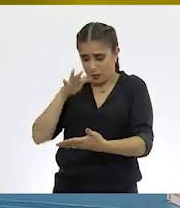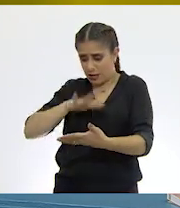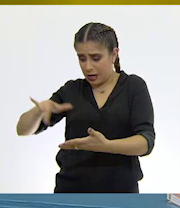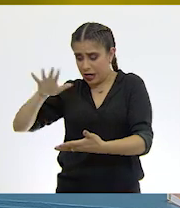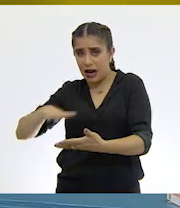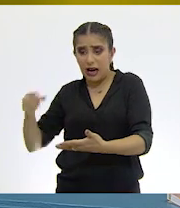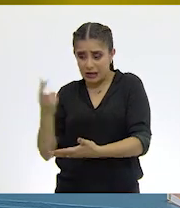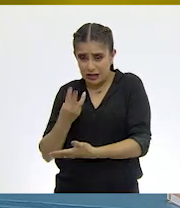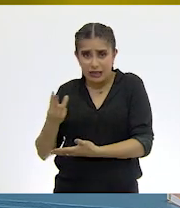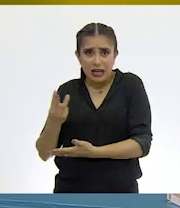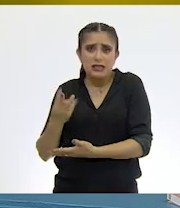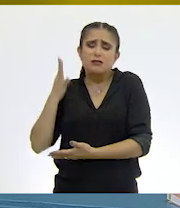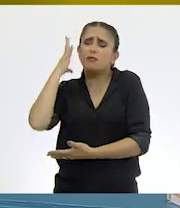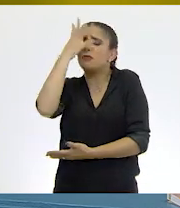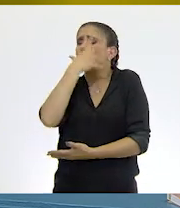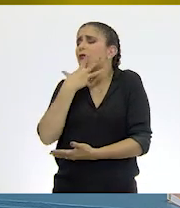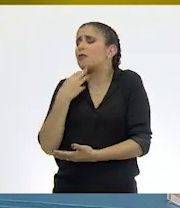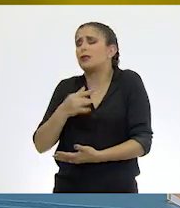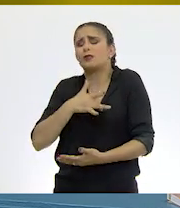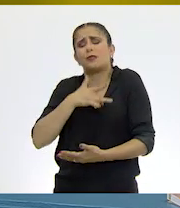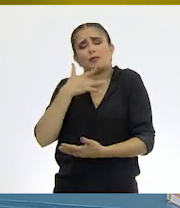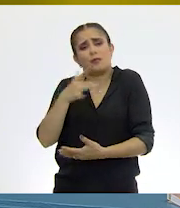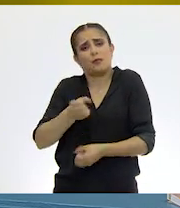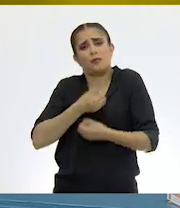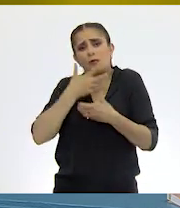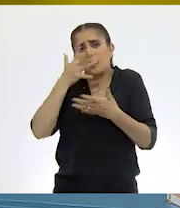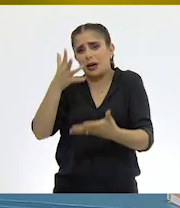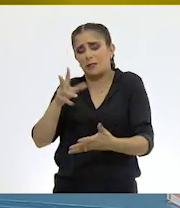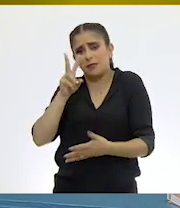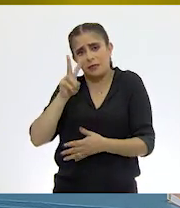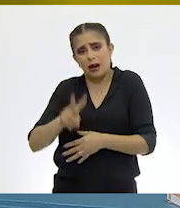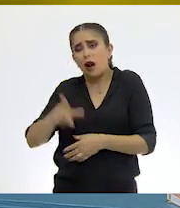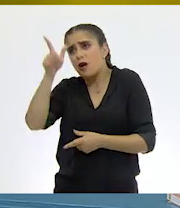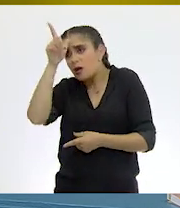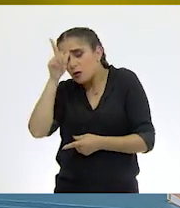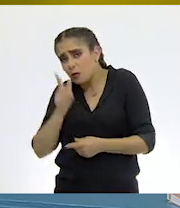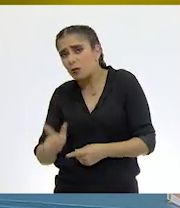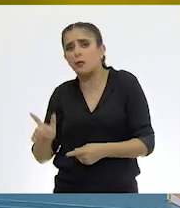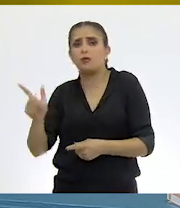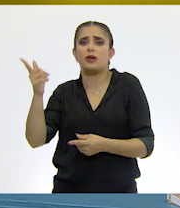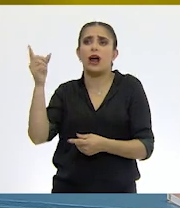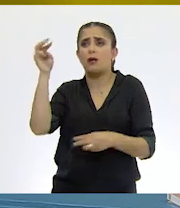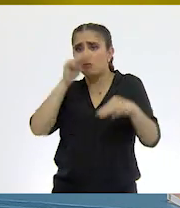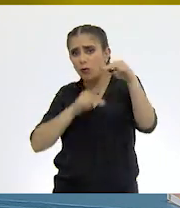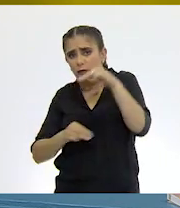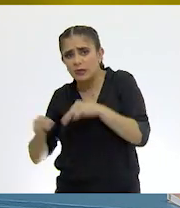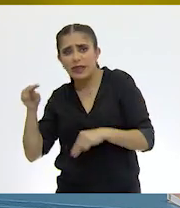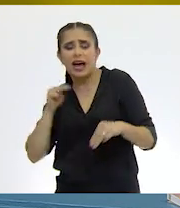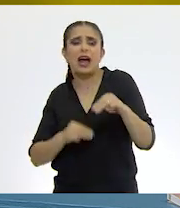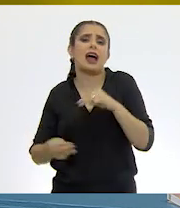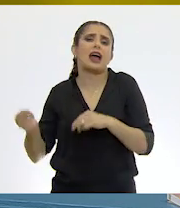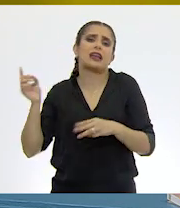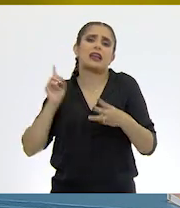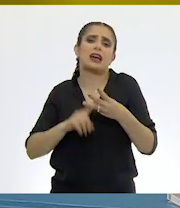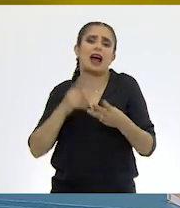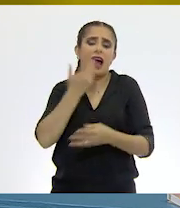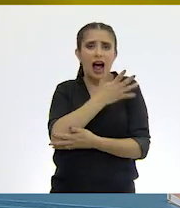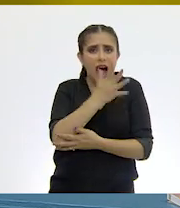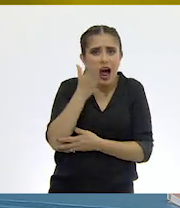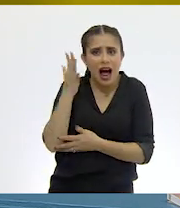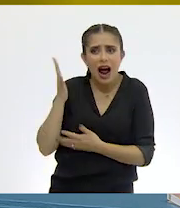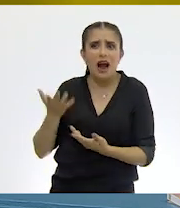sobre todo pues estos elementos de la naturaleza, la luna, las montañas, de verdad que